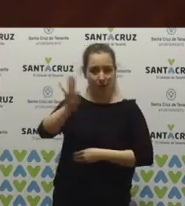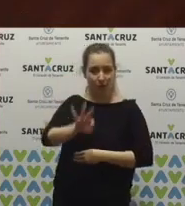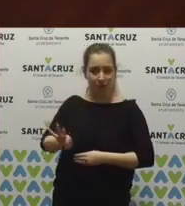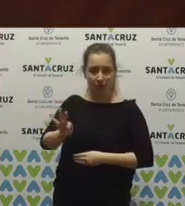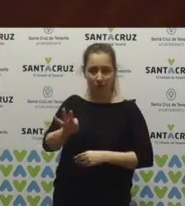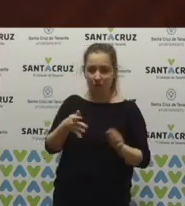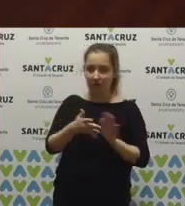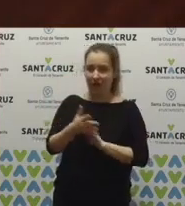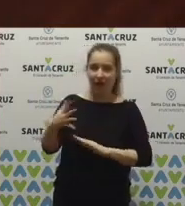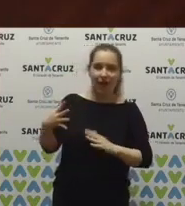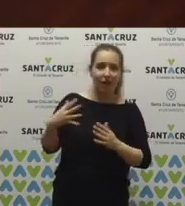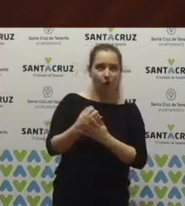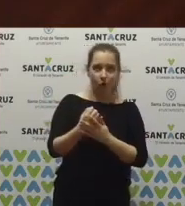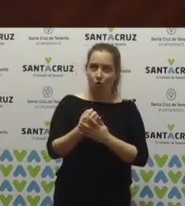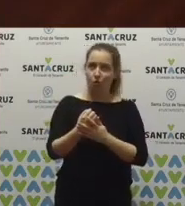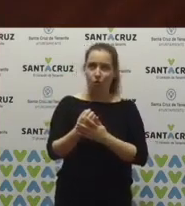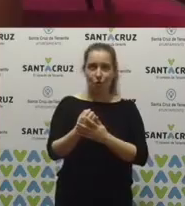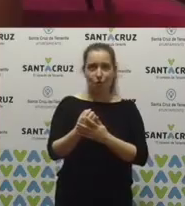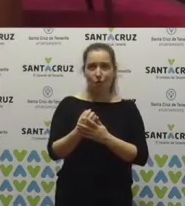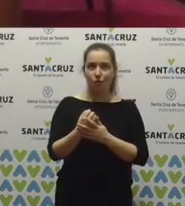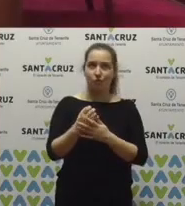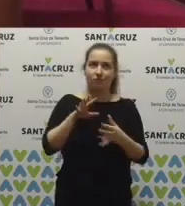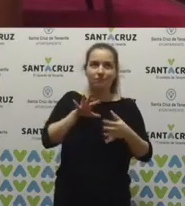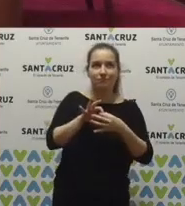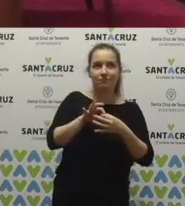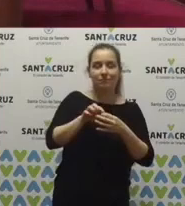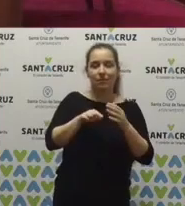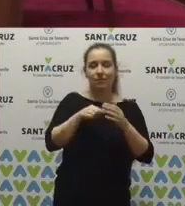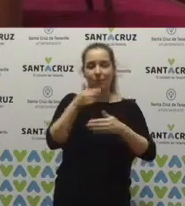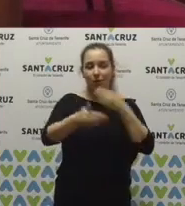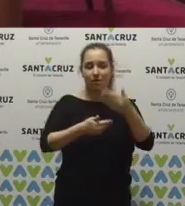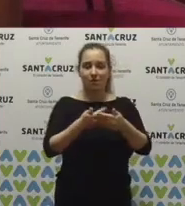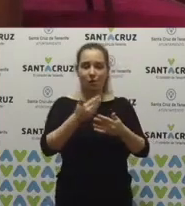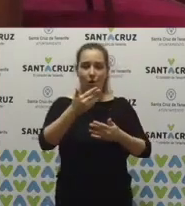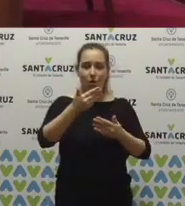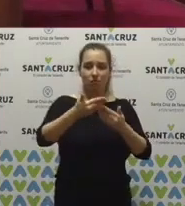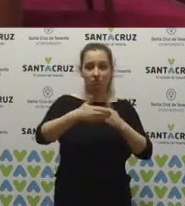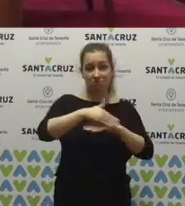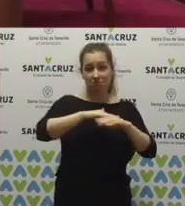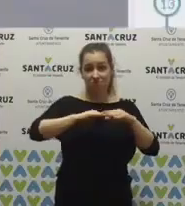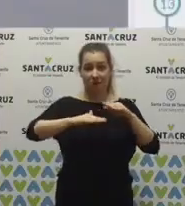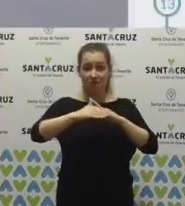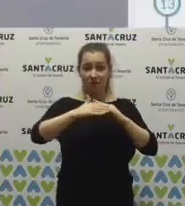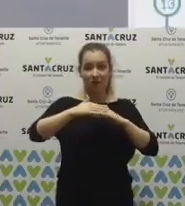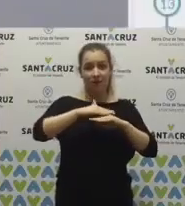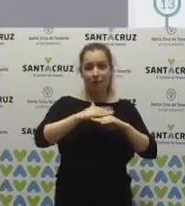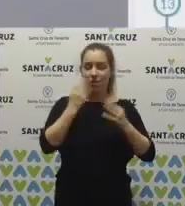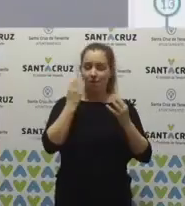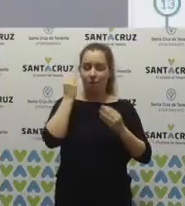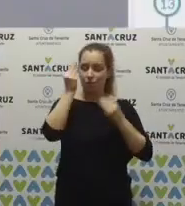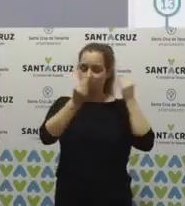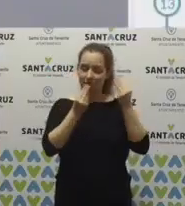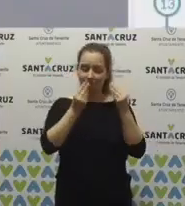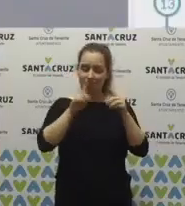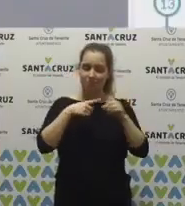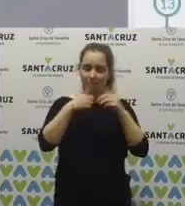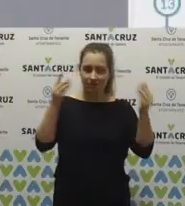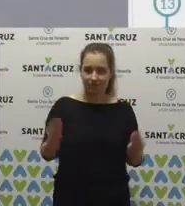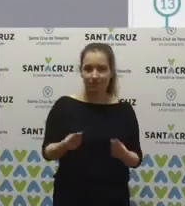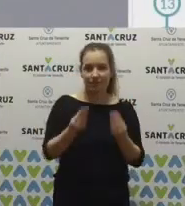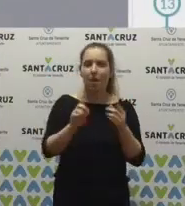mejorar algunos procedimientos administrativos en lo que pone la moción es emprender las acciones necesarias y estamos de acuerdo por último